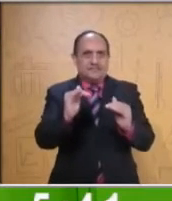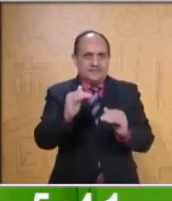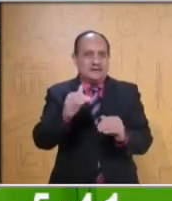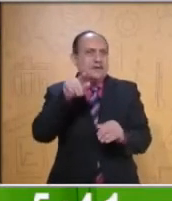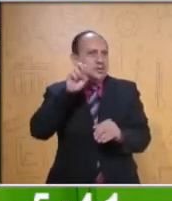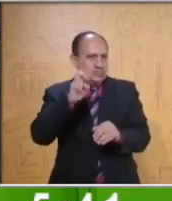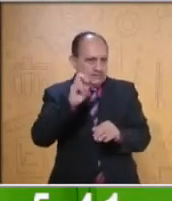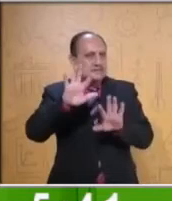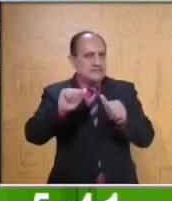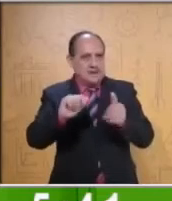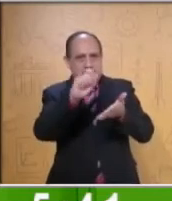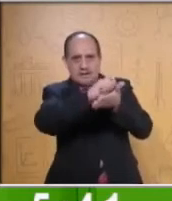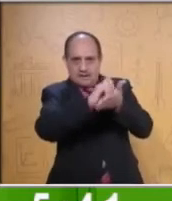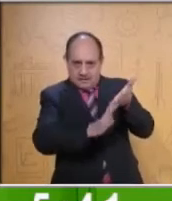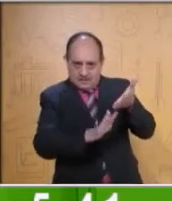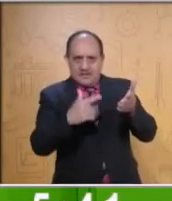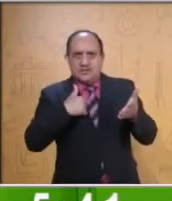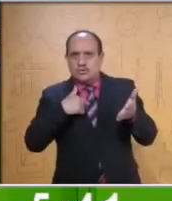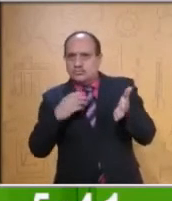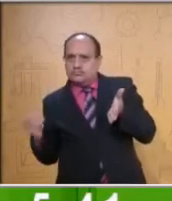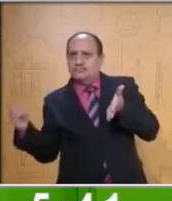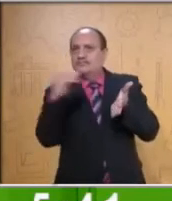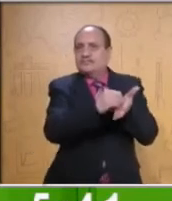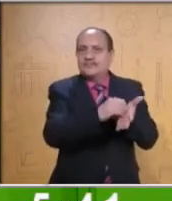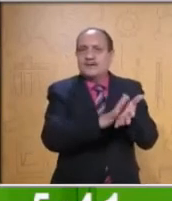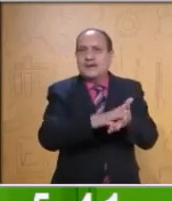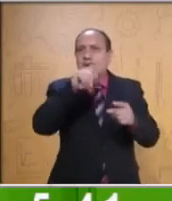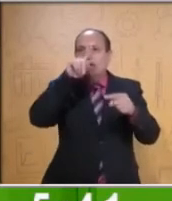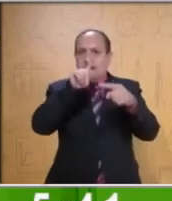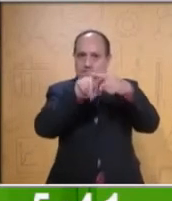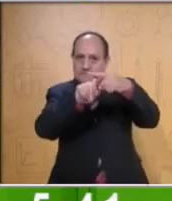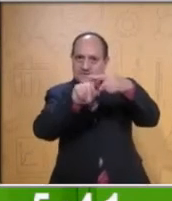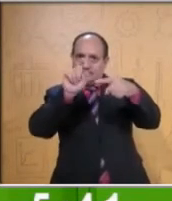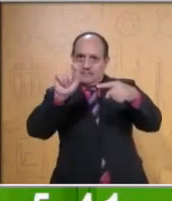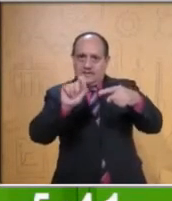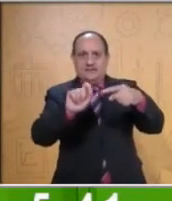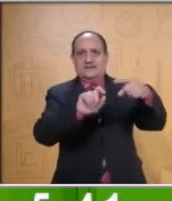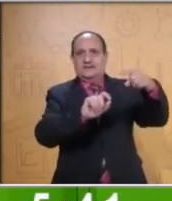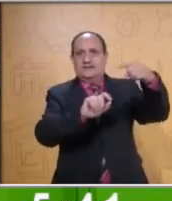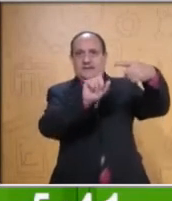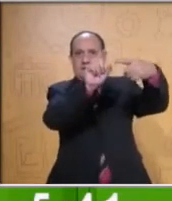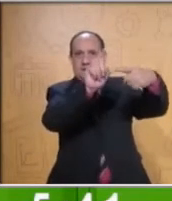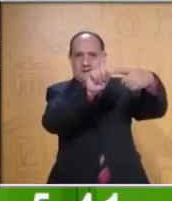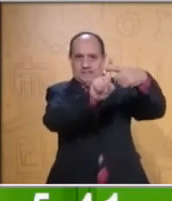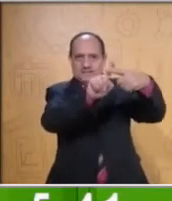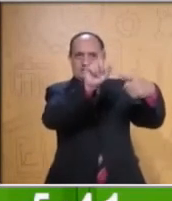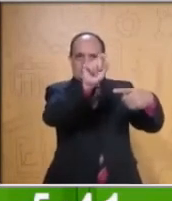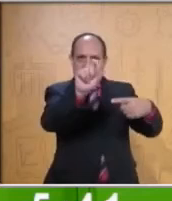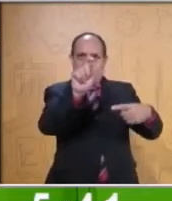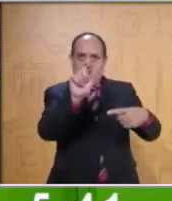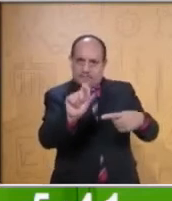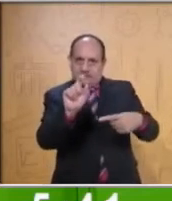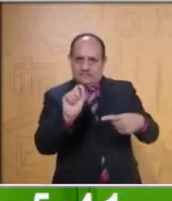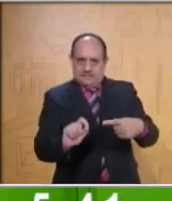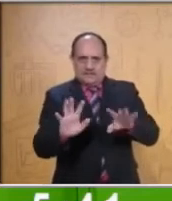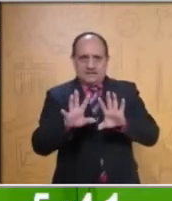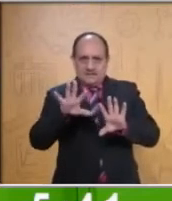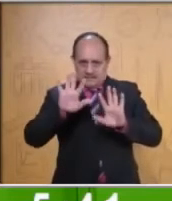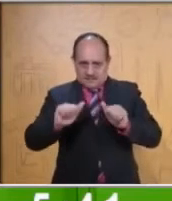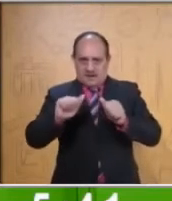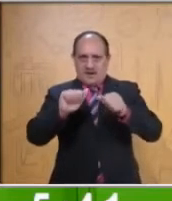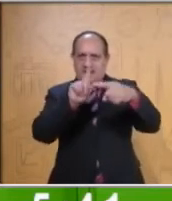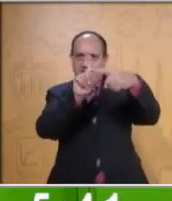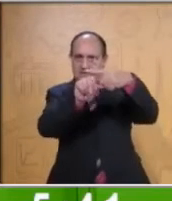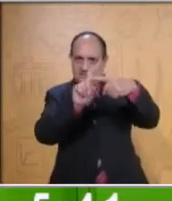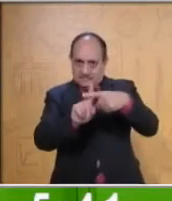tienen. Yo solamente voy a agregar el más 20 en cada uno de los datos. Nosotros hicimos la suma y si